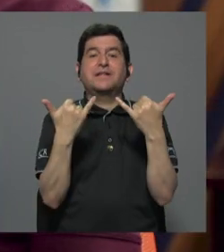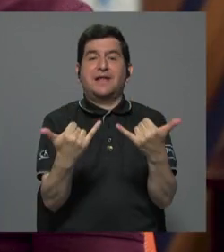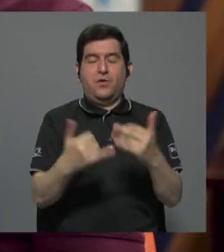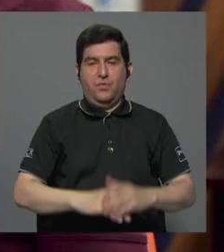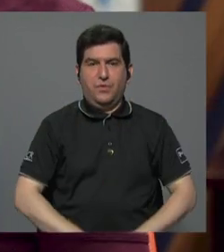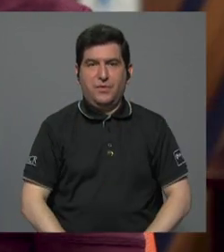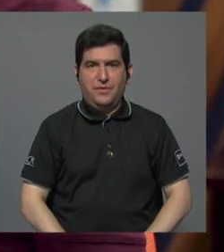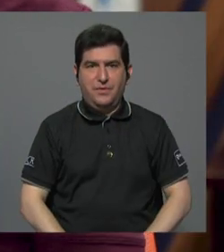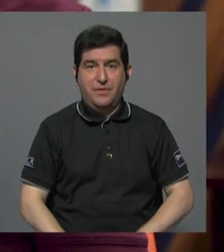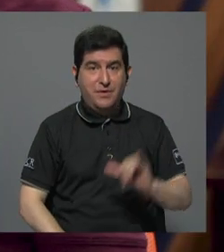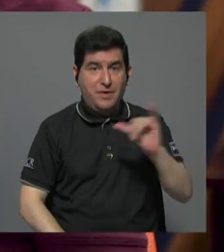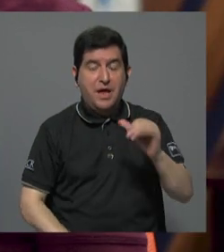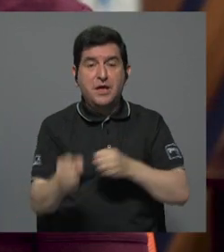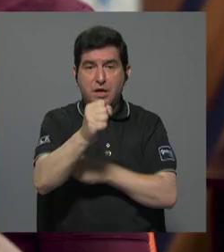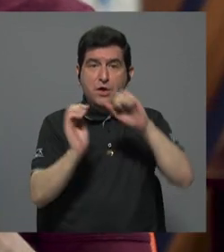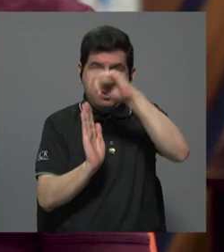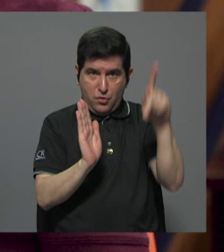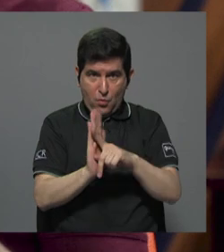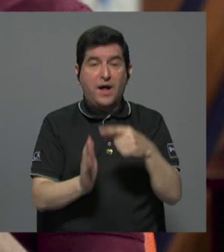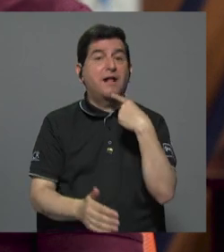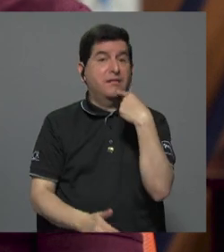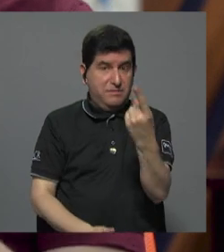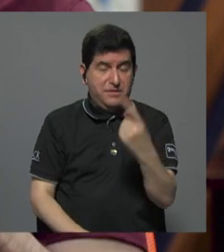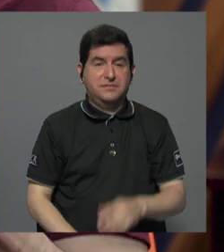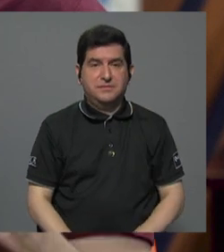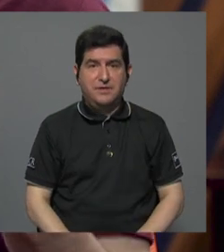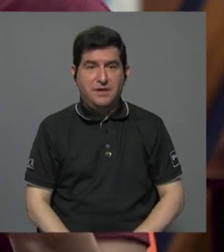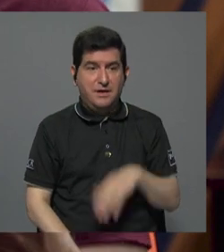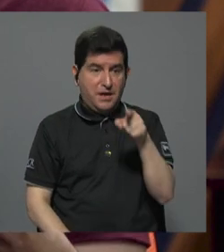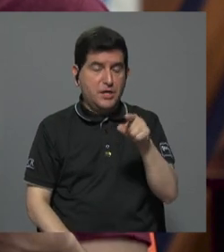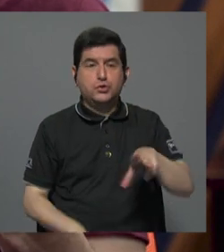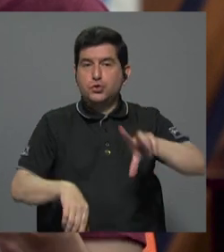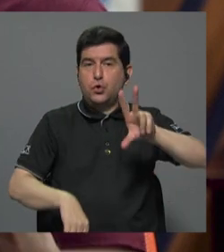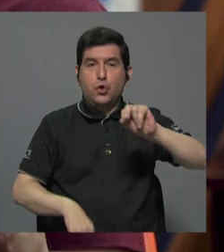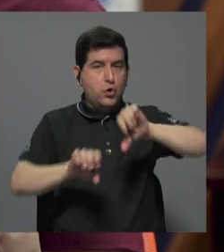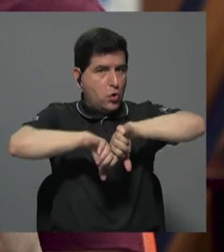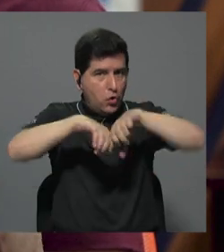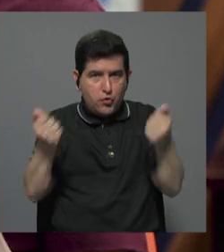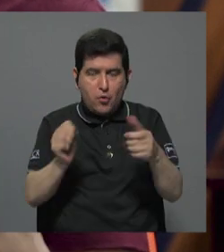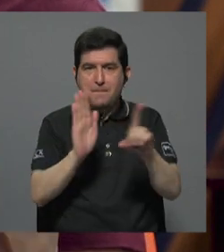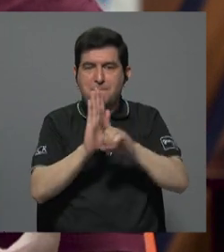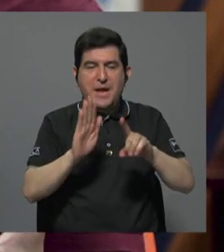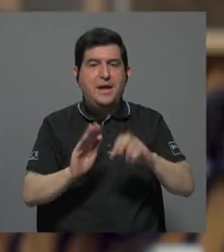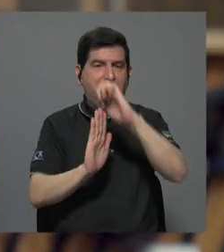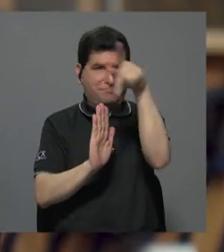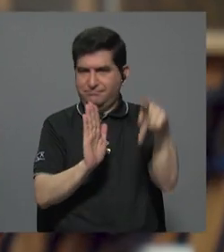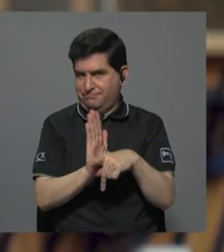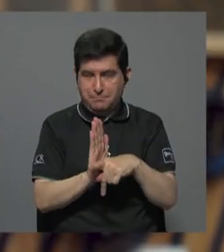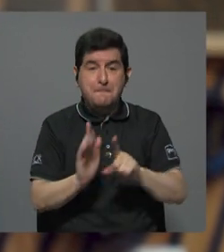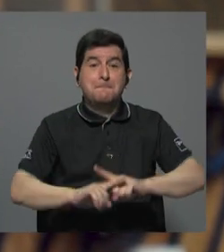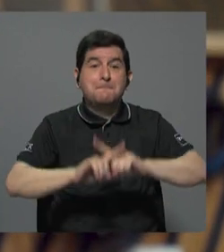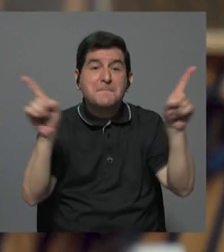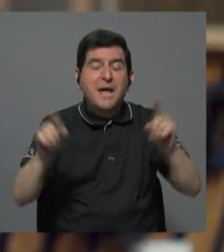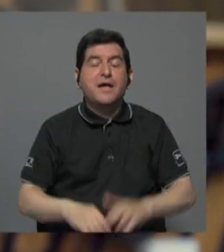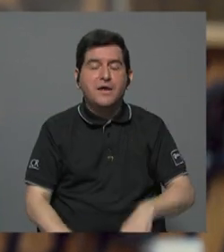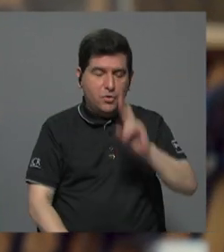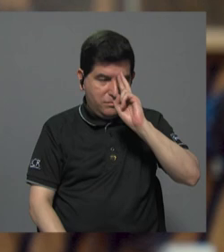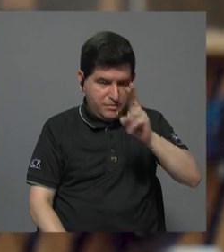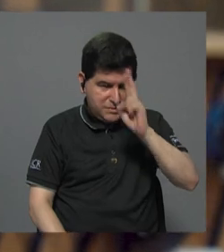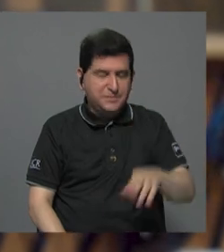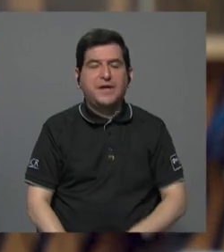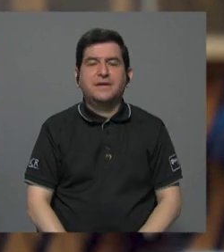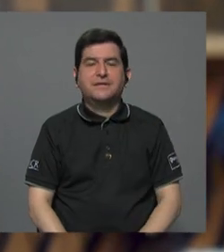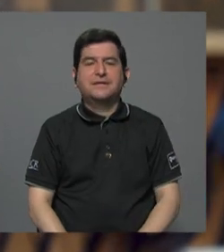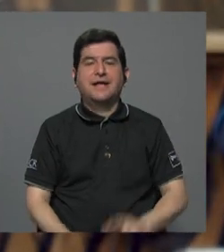las mismas a la cuarta ha dicho que esto no viola ningún derecho constitucional nos reconoce que